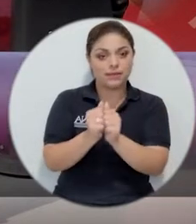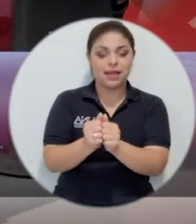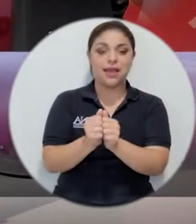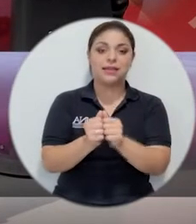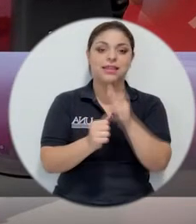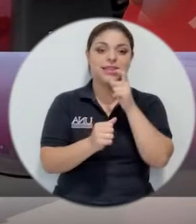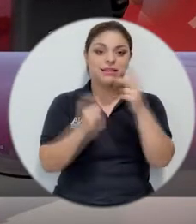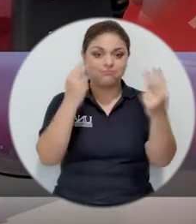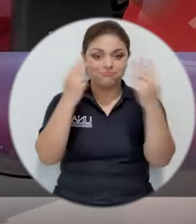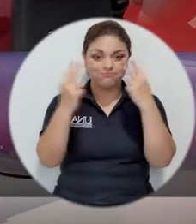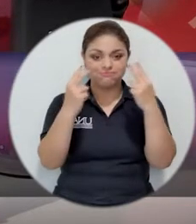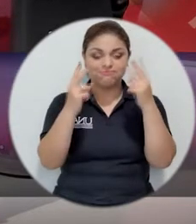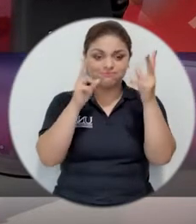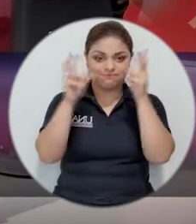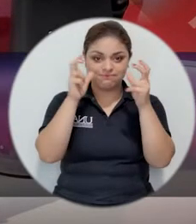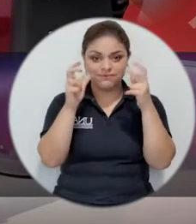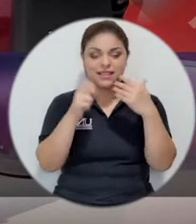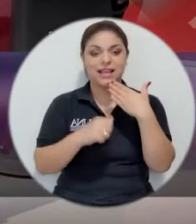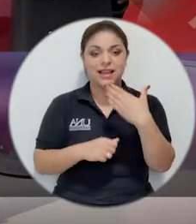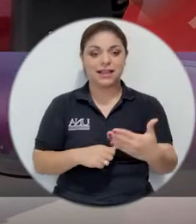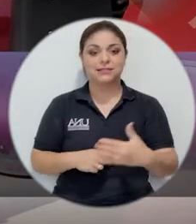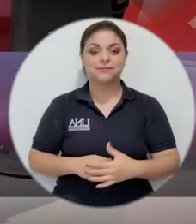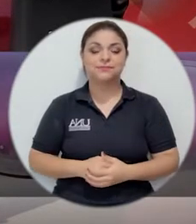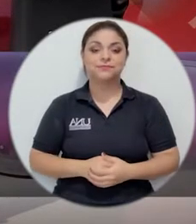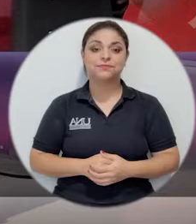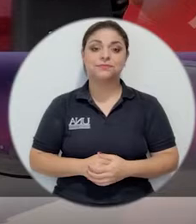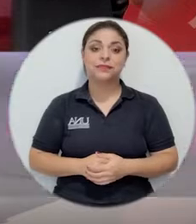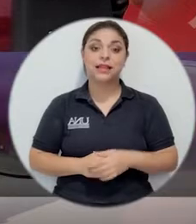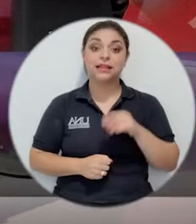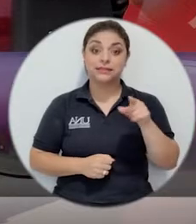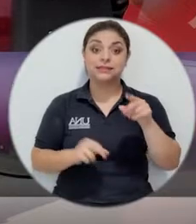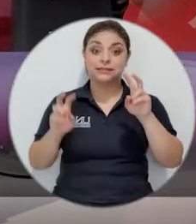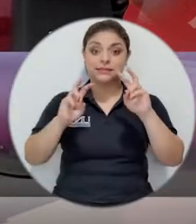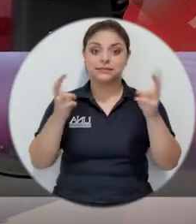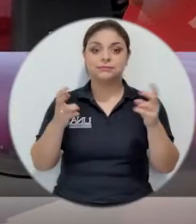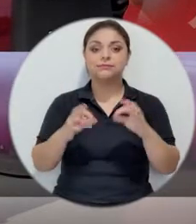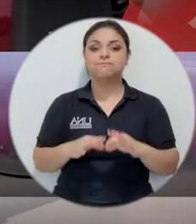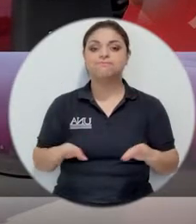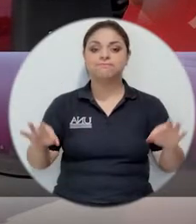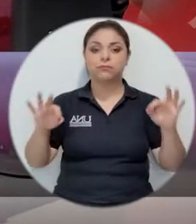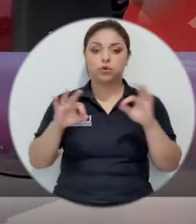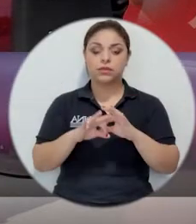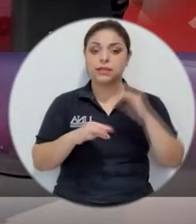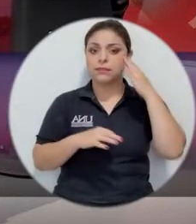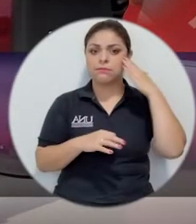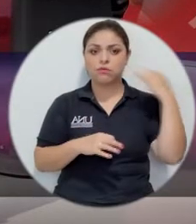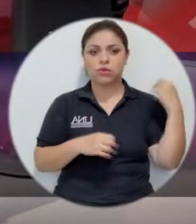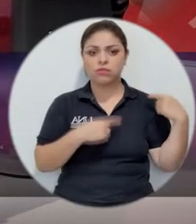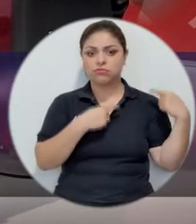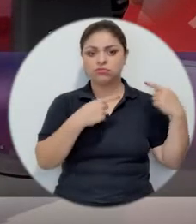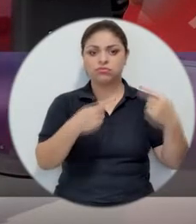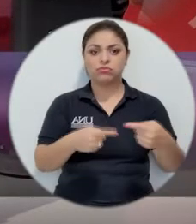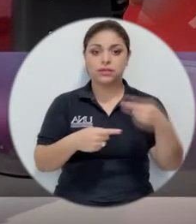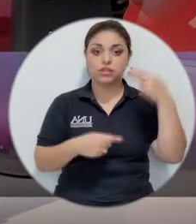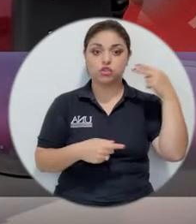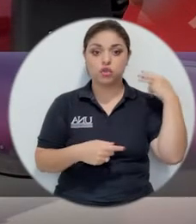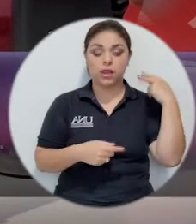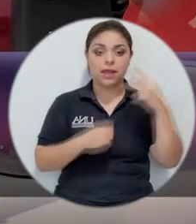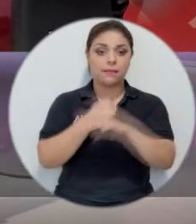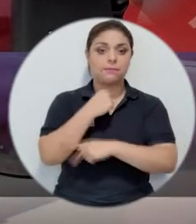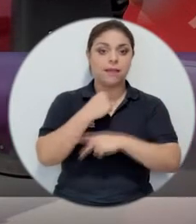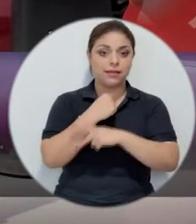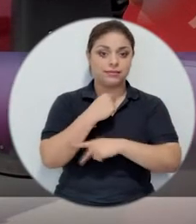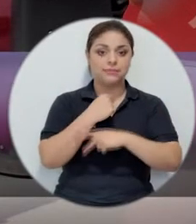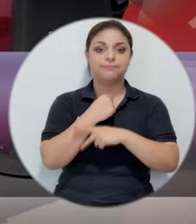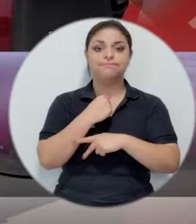Méndez, un tema de gran relevancia, porque durante prácticamente toda la historia del país, pues de alguna u